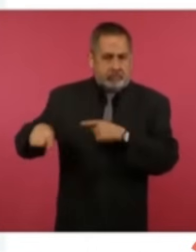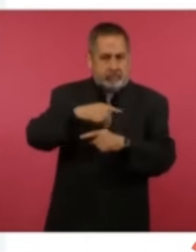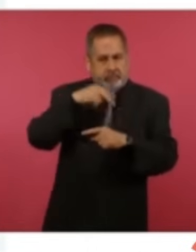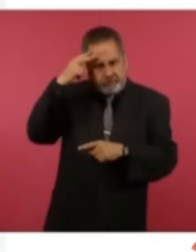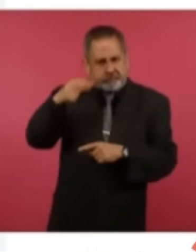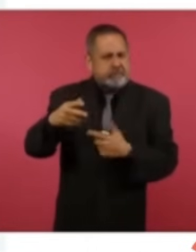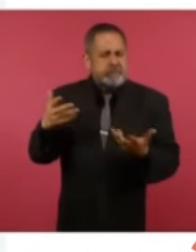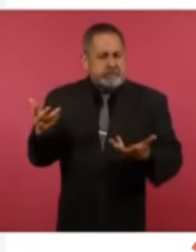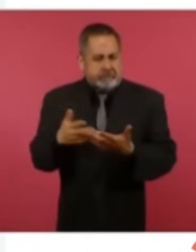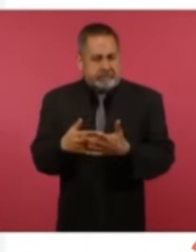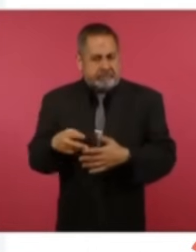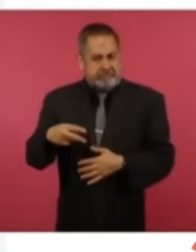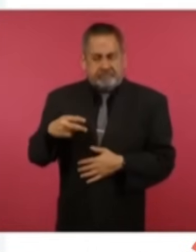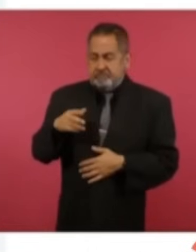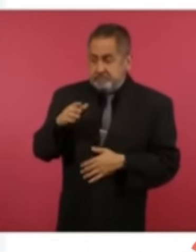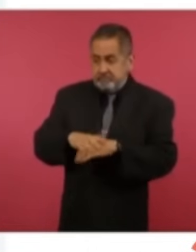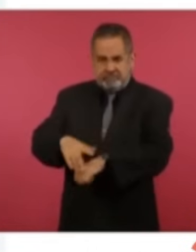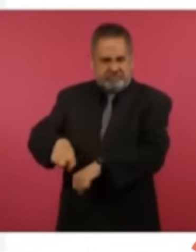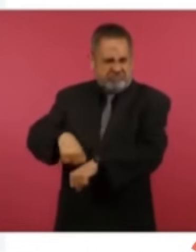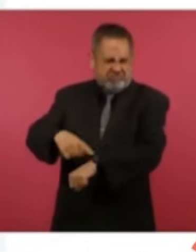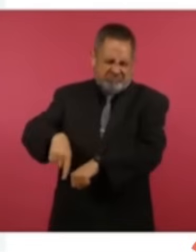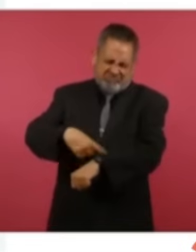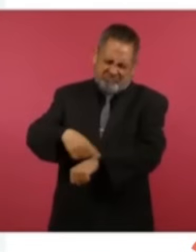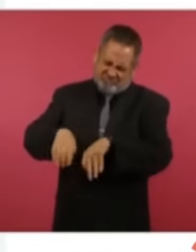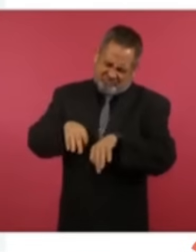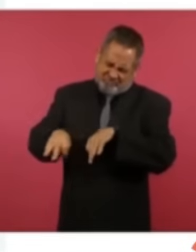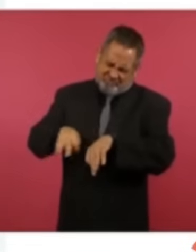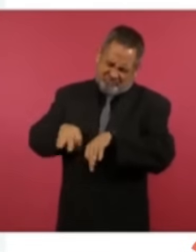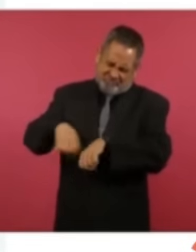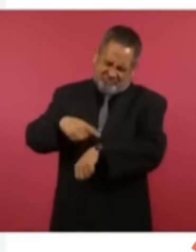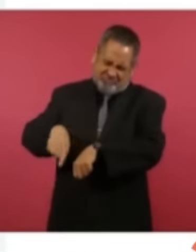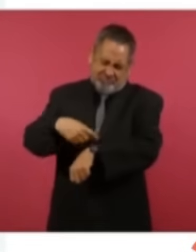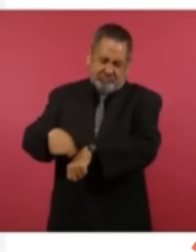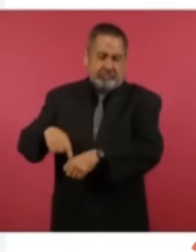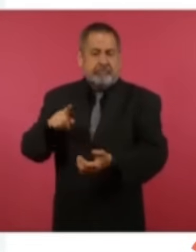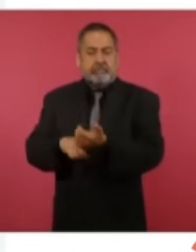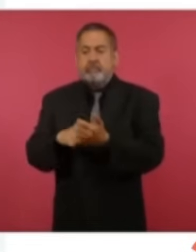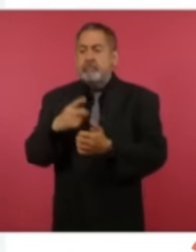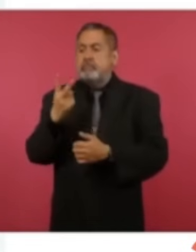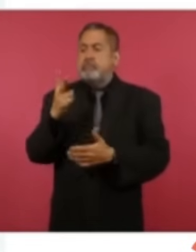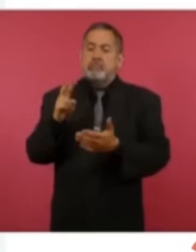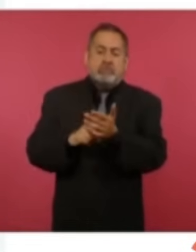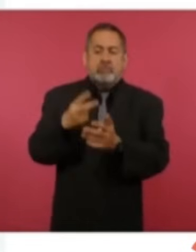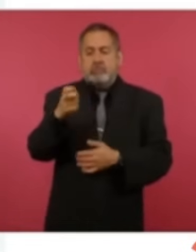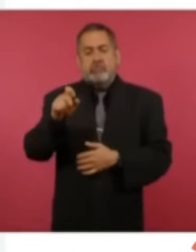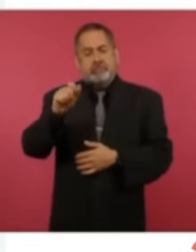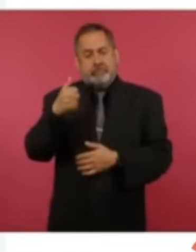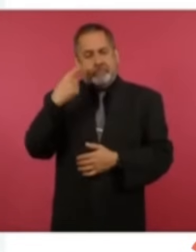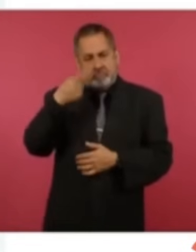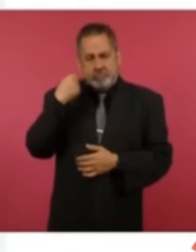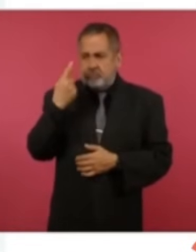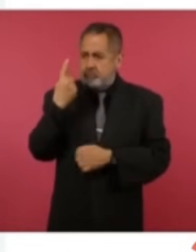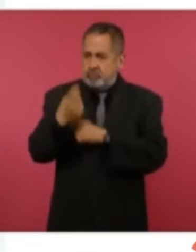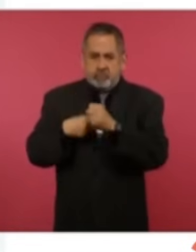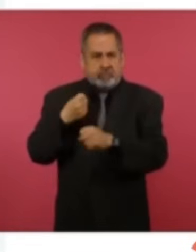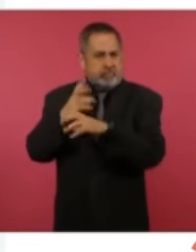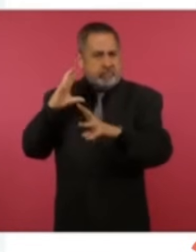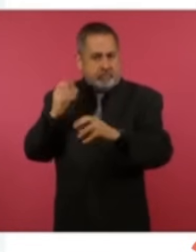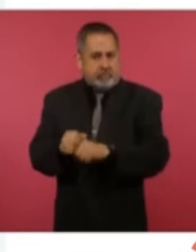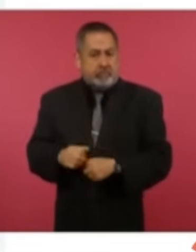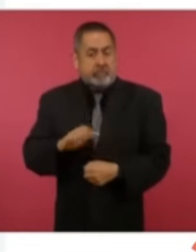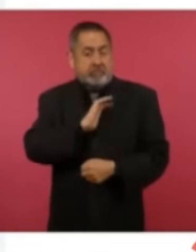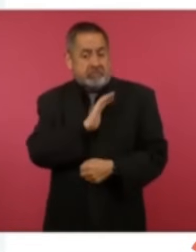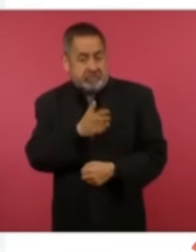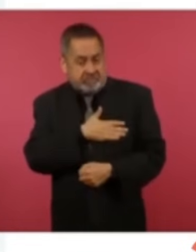mexicanos son los que más horas trabajamos, un promedio de 2,226 horas anuales. España